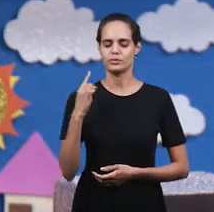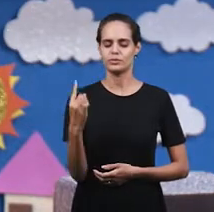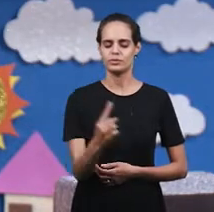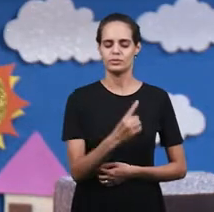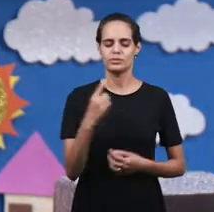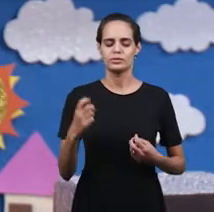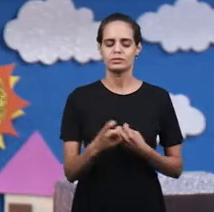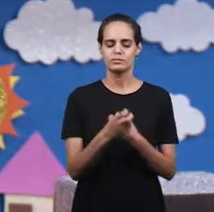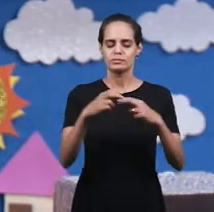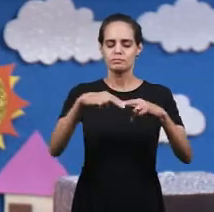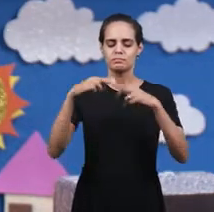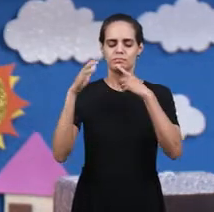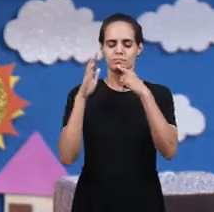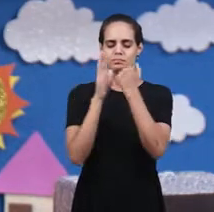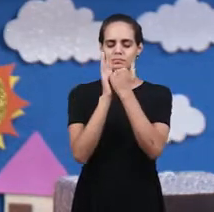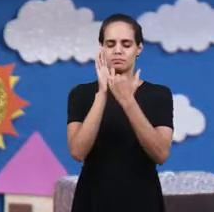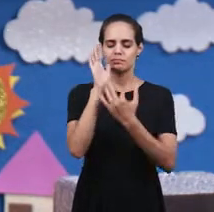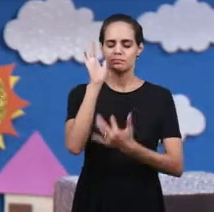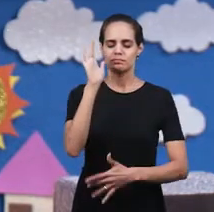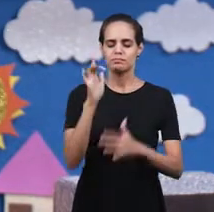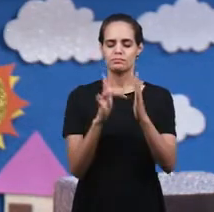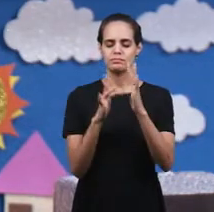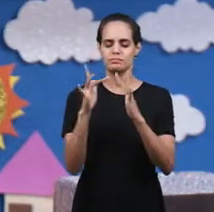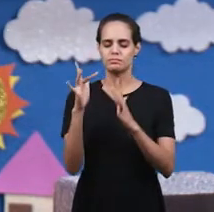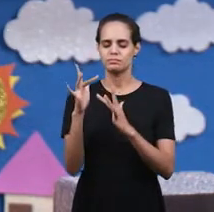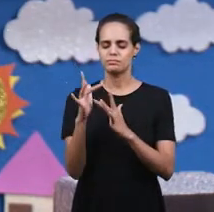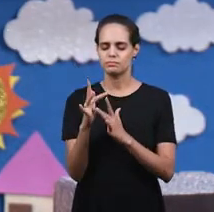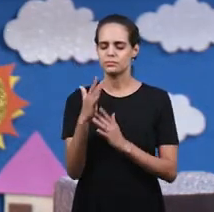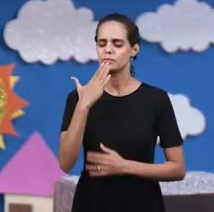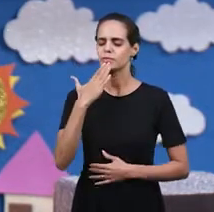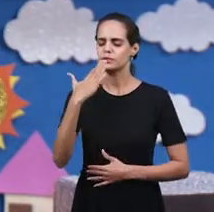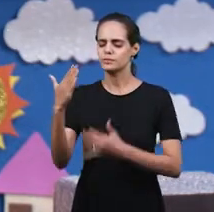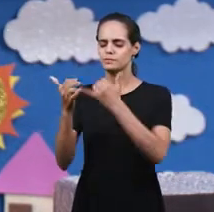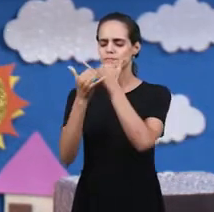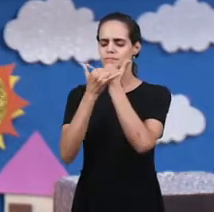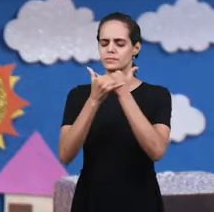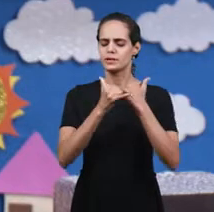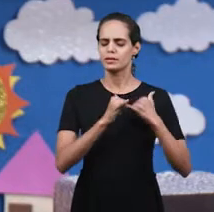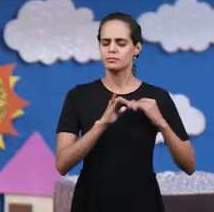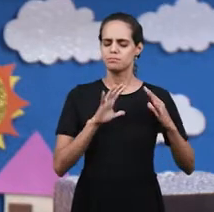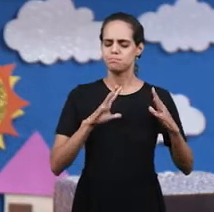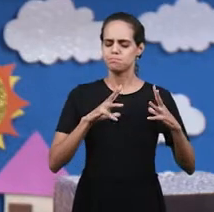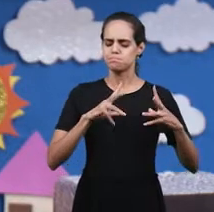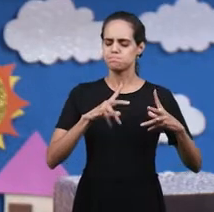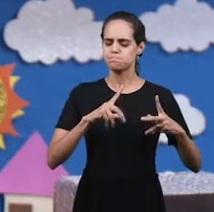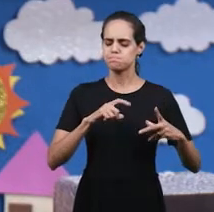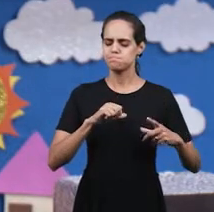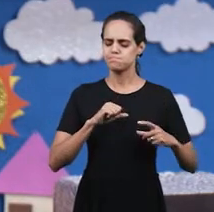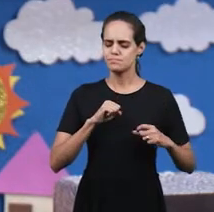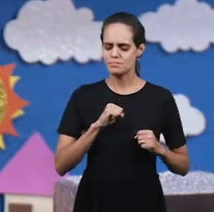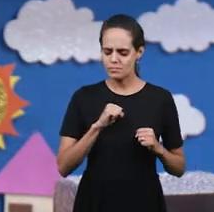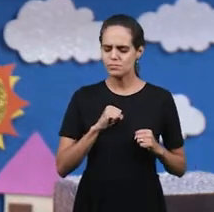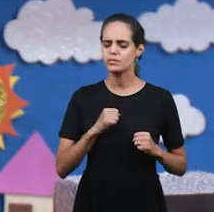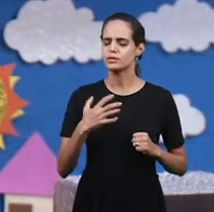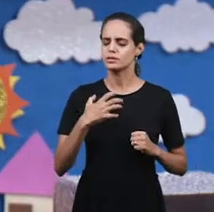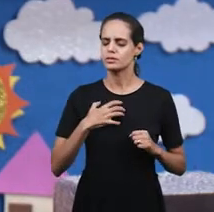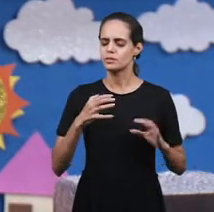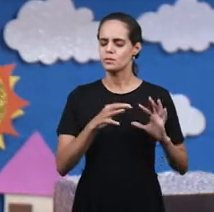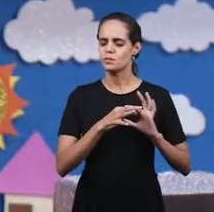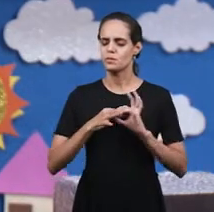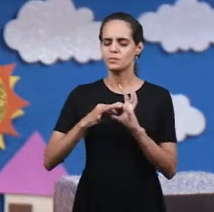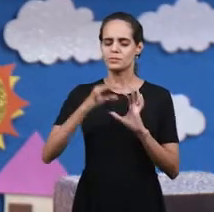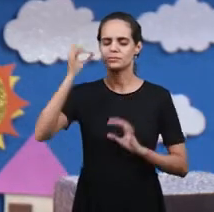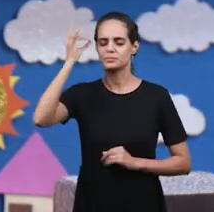Señor Dios, nosotros clamamos por la sangre de Jesús, pedimos tu perdón, tu liberación, para que